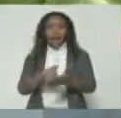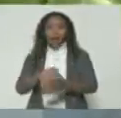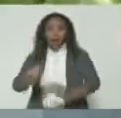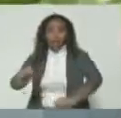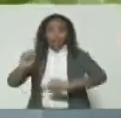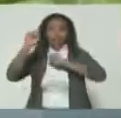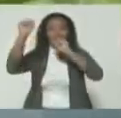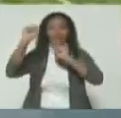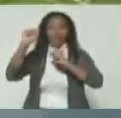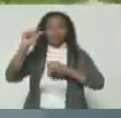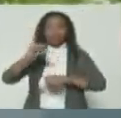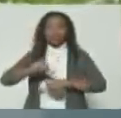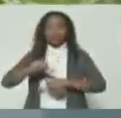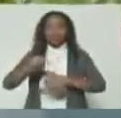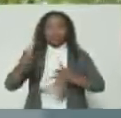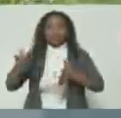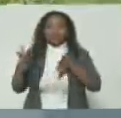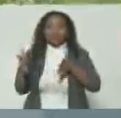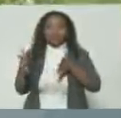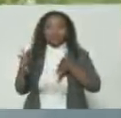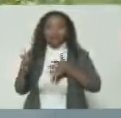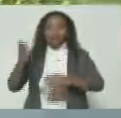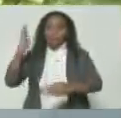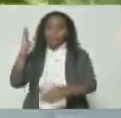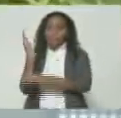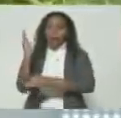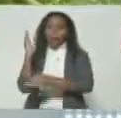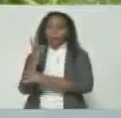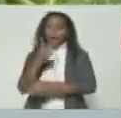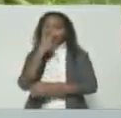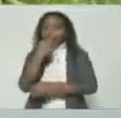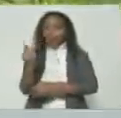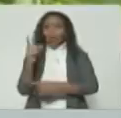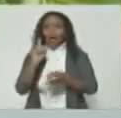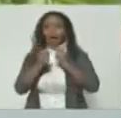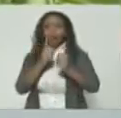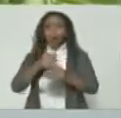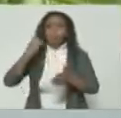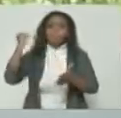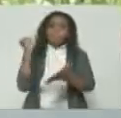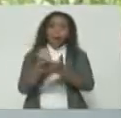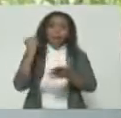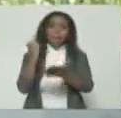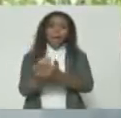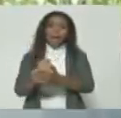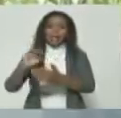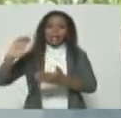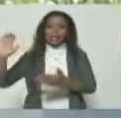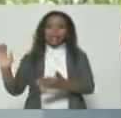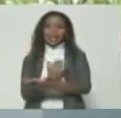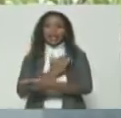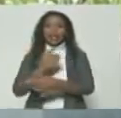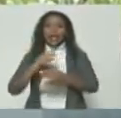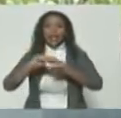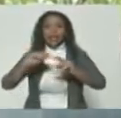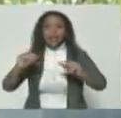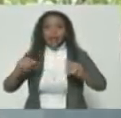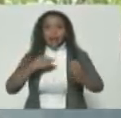del sur y los condenaron a la miseria y a muchos los mataron para quitarles la tierra a la